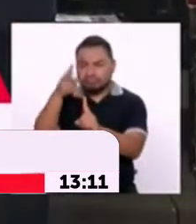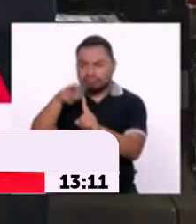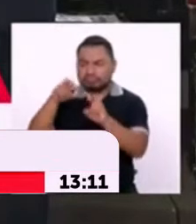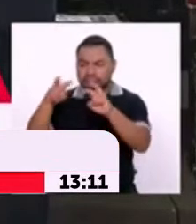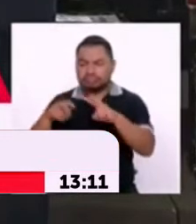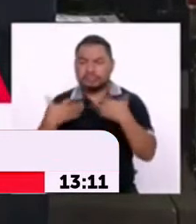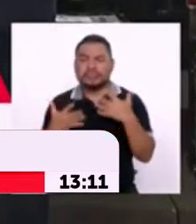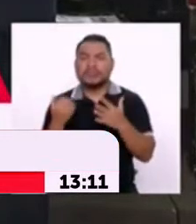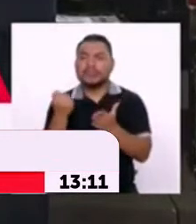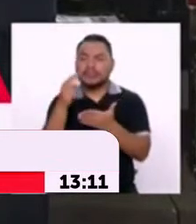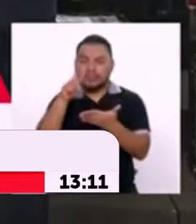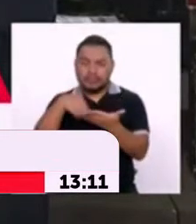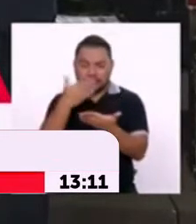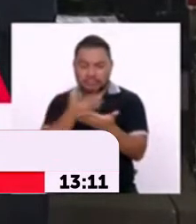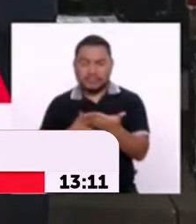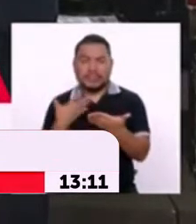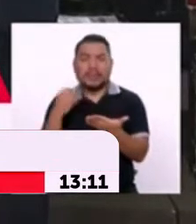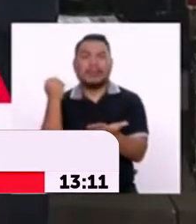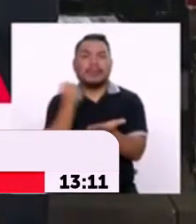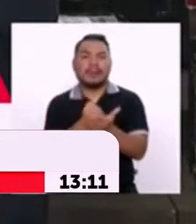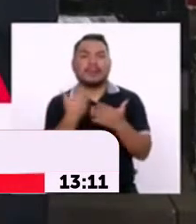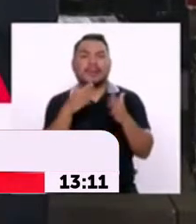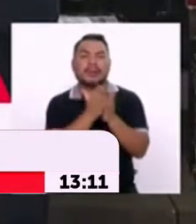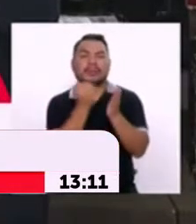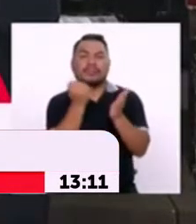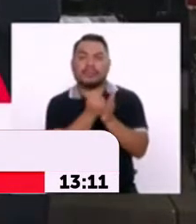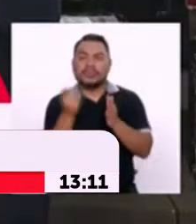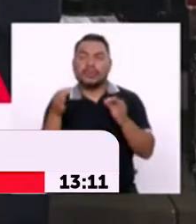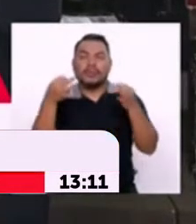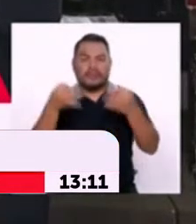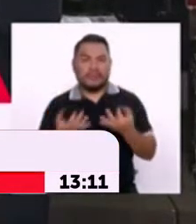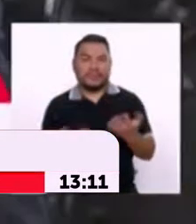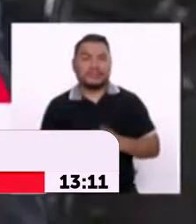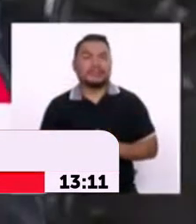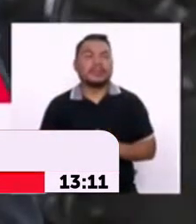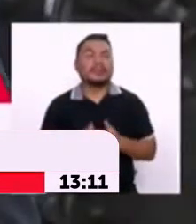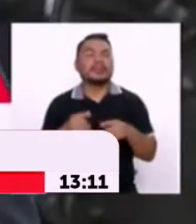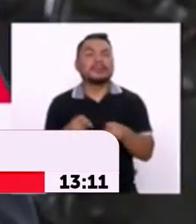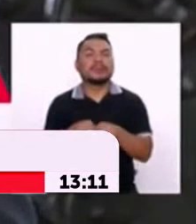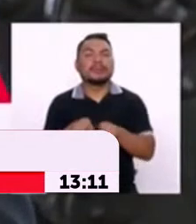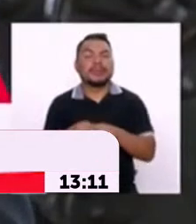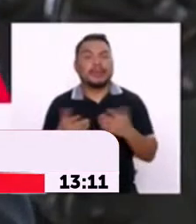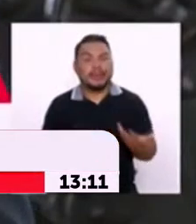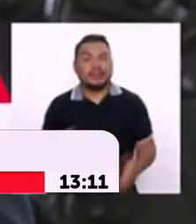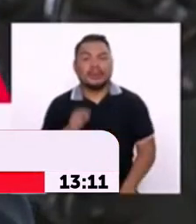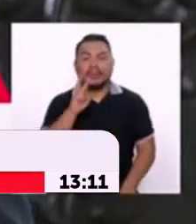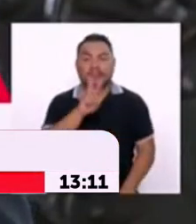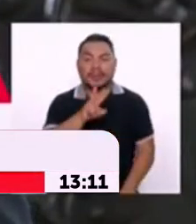cuales fueron registrados ya en migraciones. Asimismo,